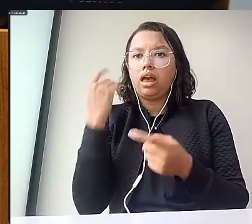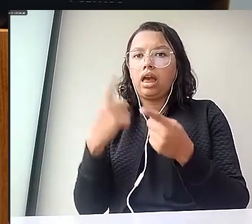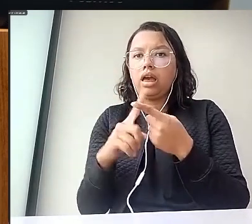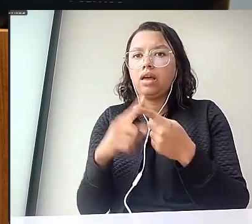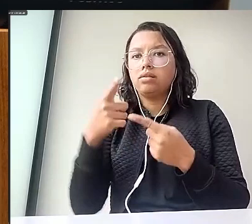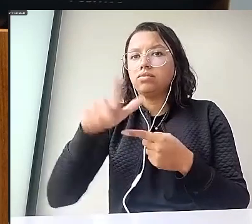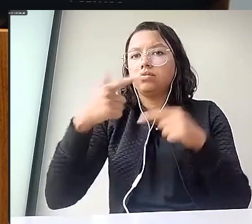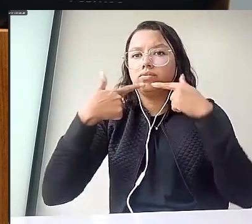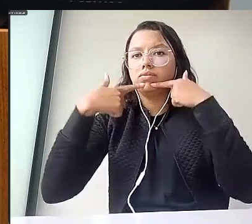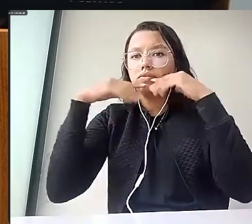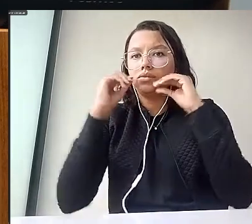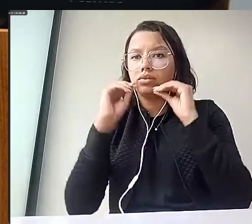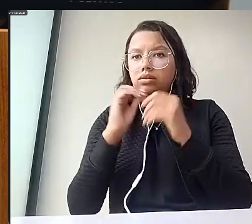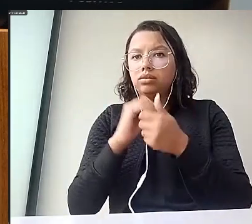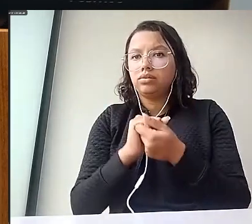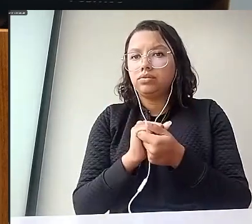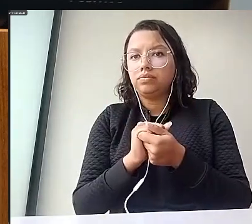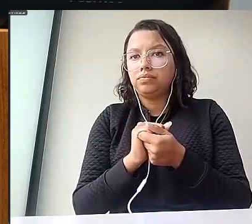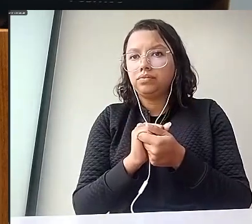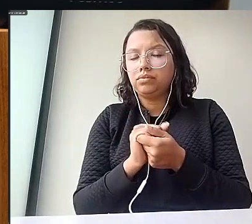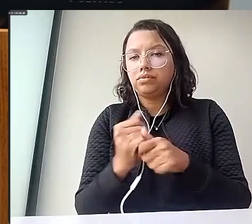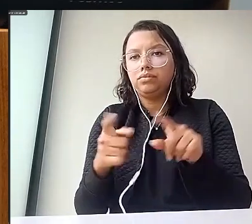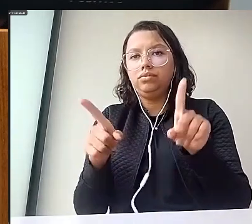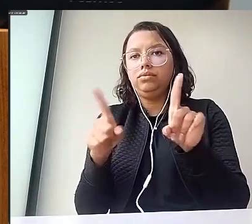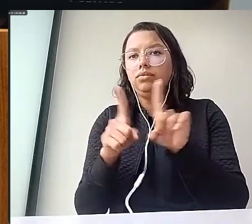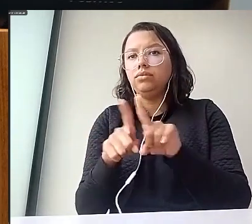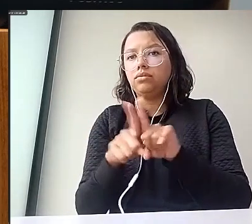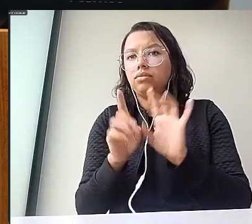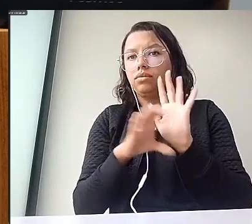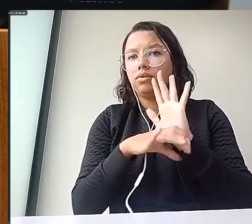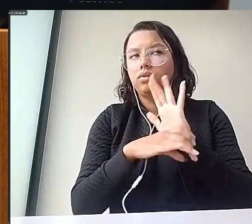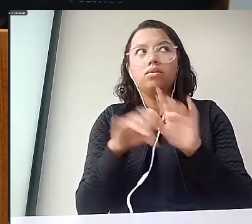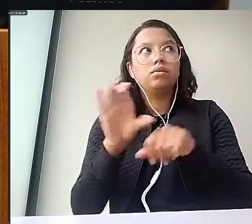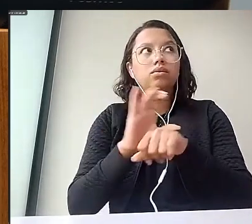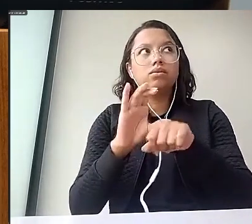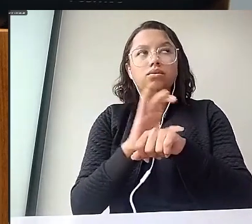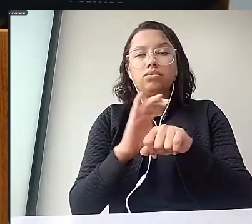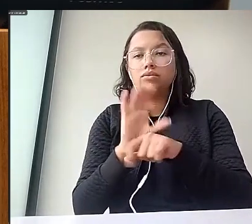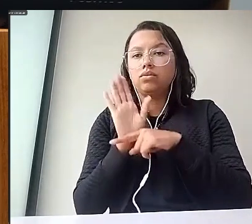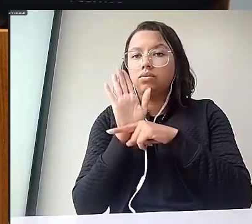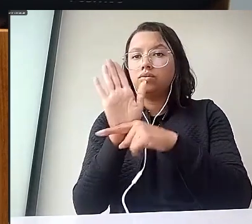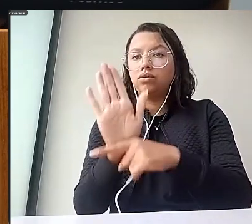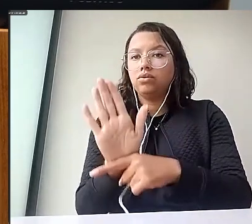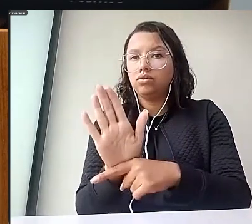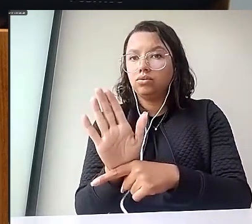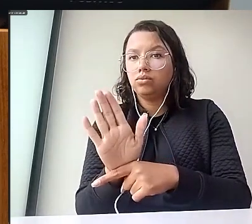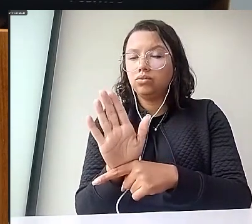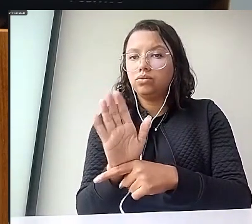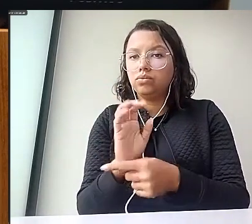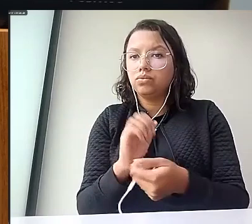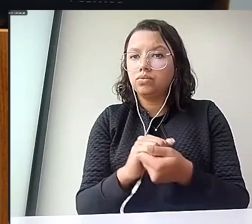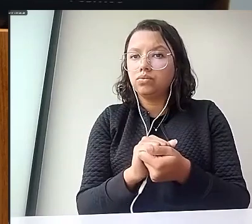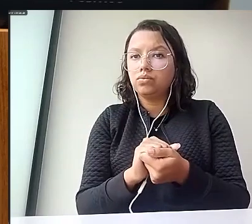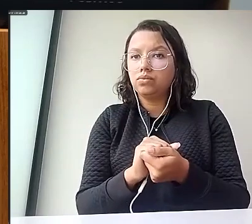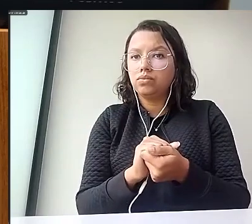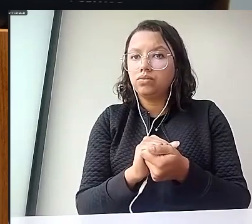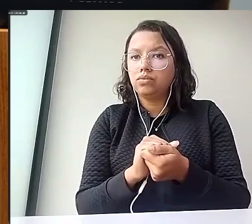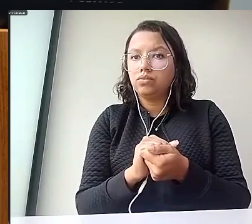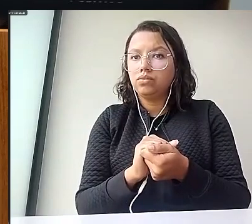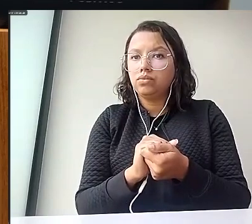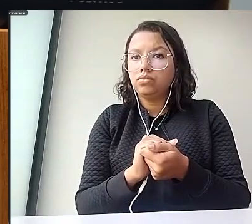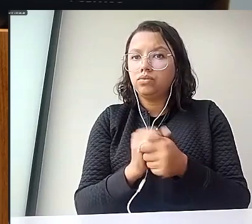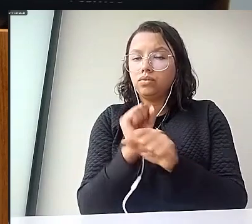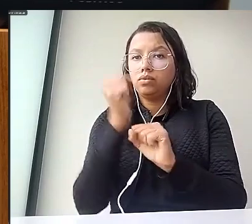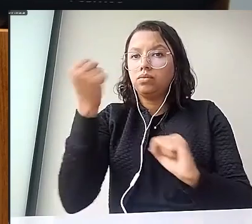Y también el Consejo Constitucional contribuyó en alargar ese campo